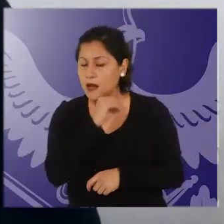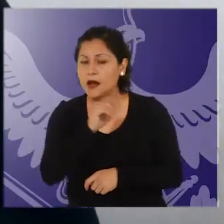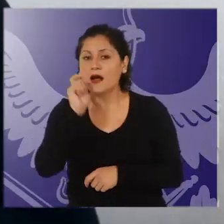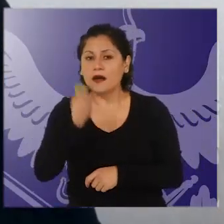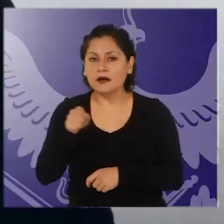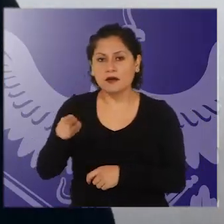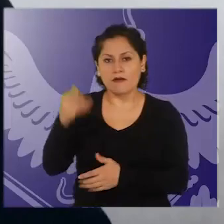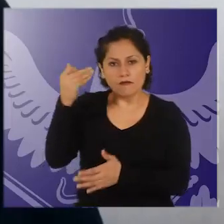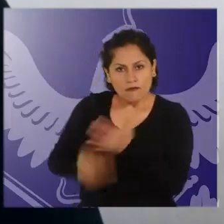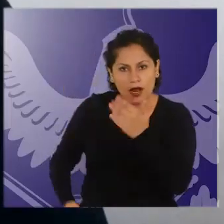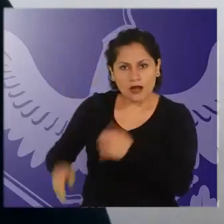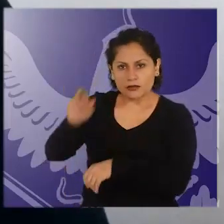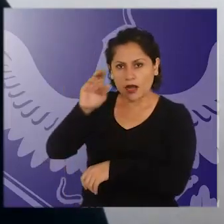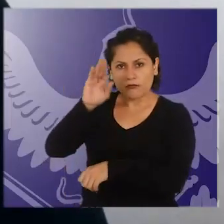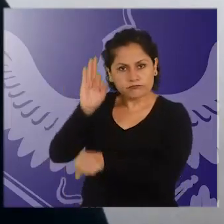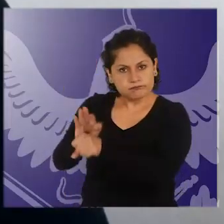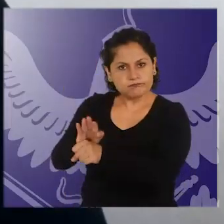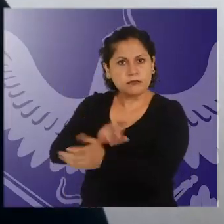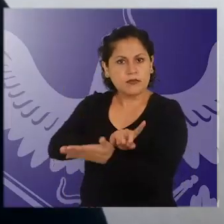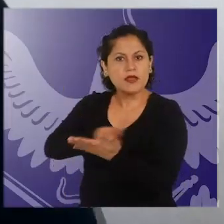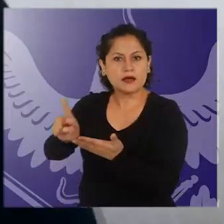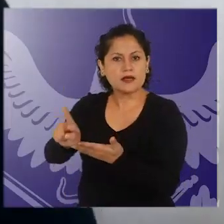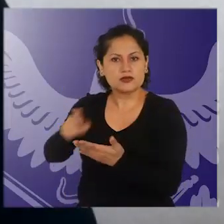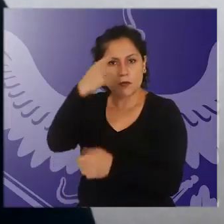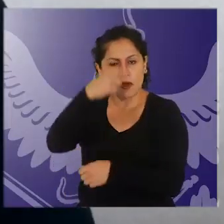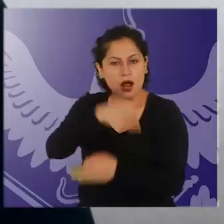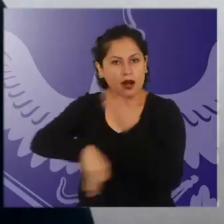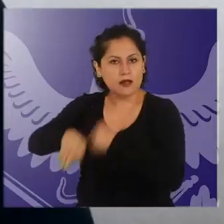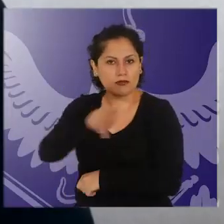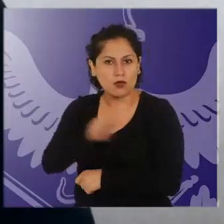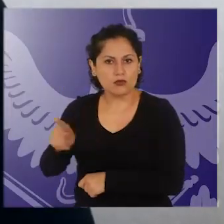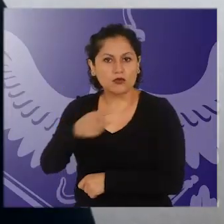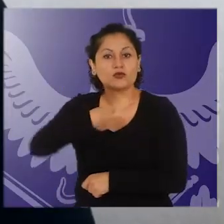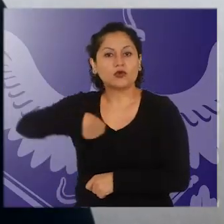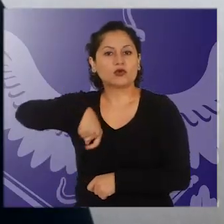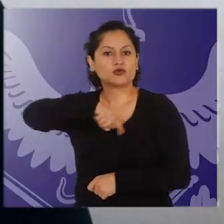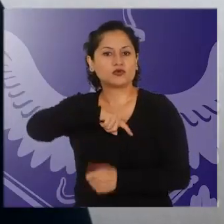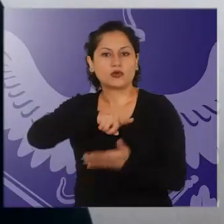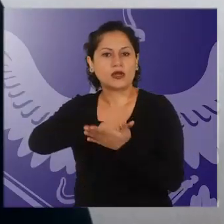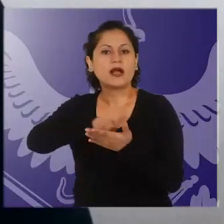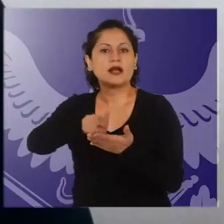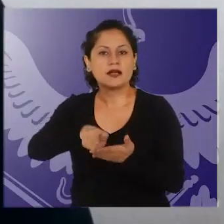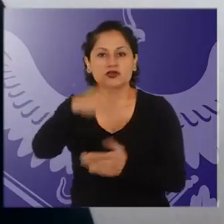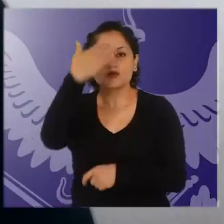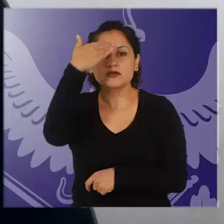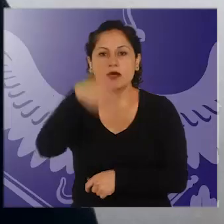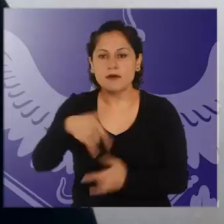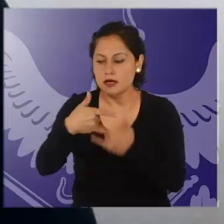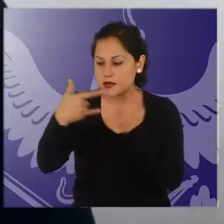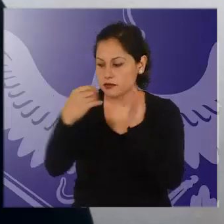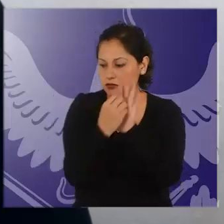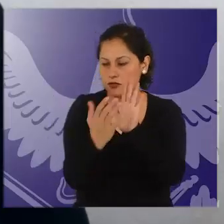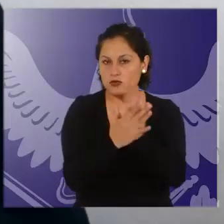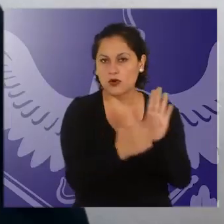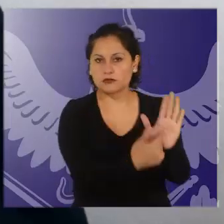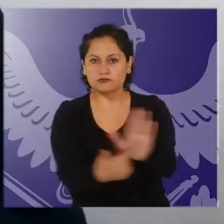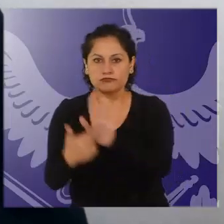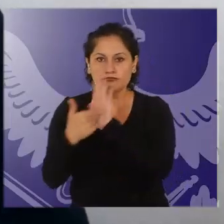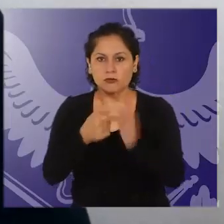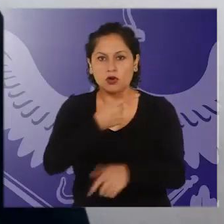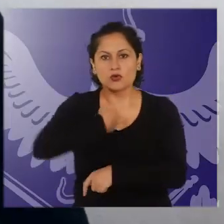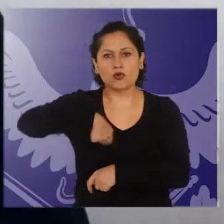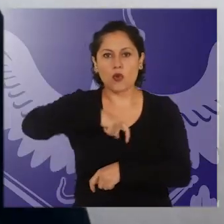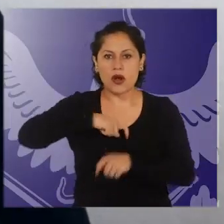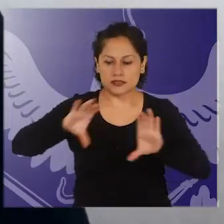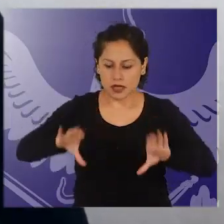tienen representación ni tampoco derechos plenos. Tenemos derecho a saber la historia verdadera. Tenemos derecho a saber sobre